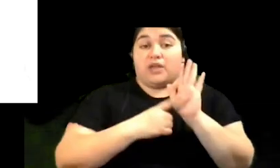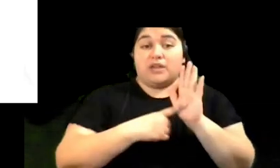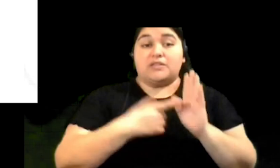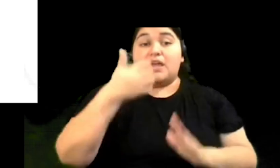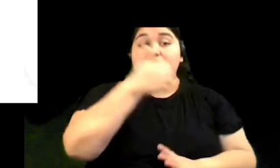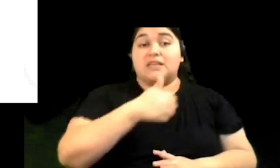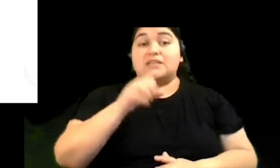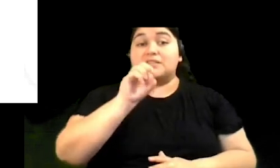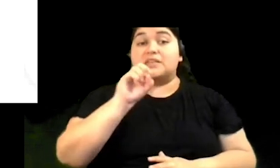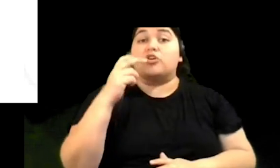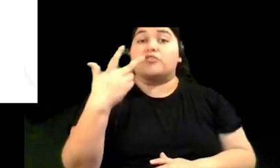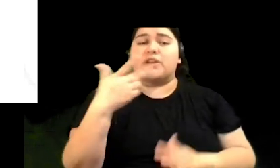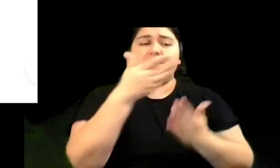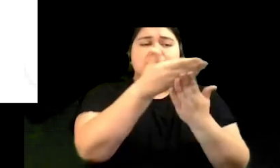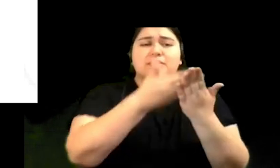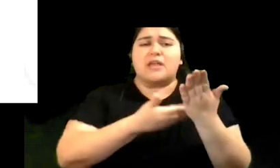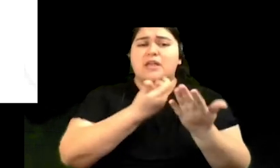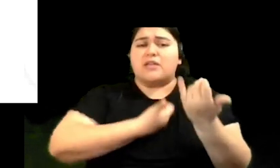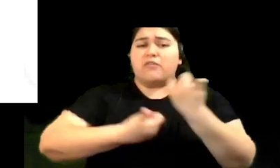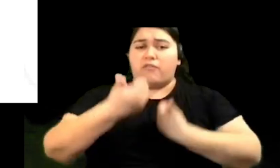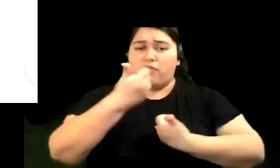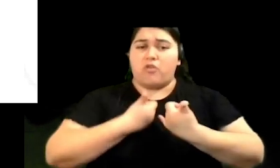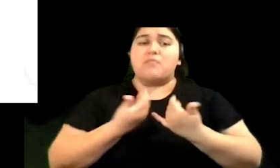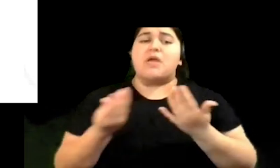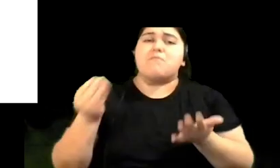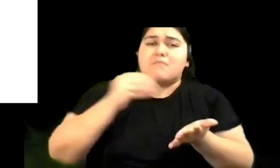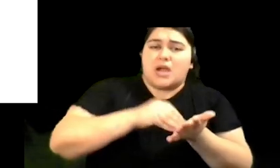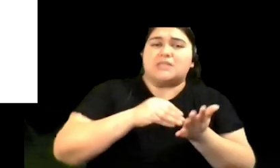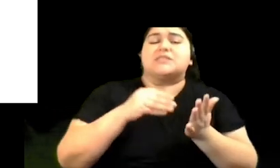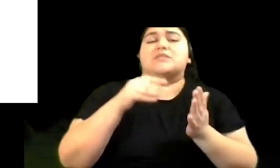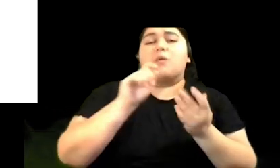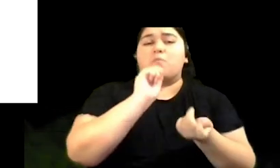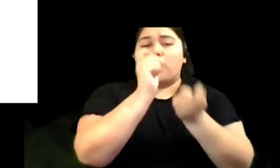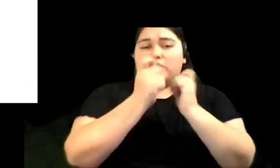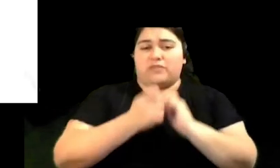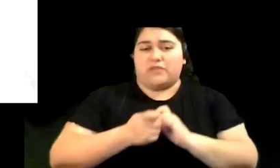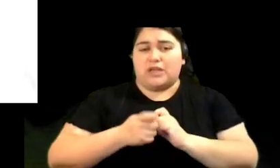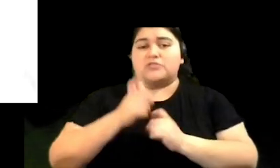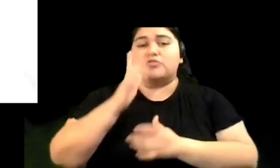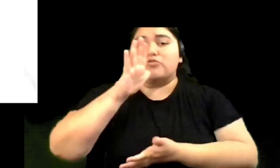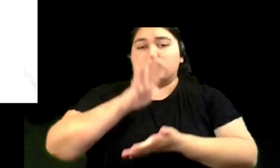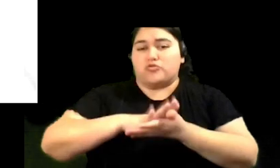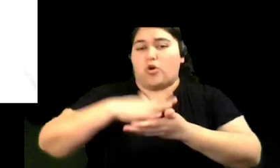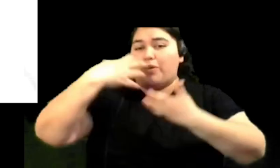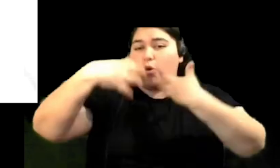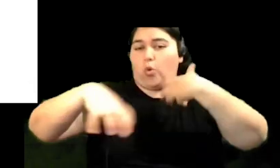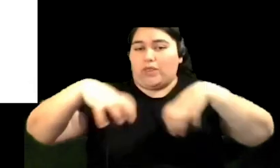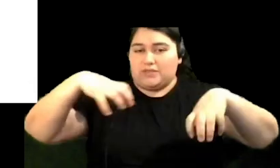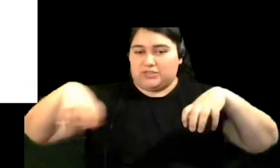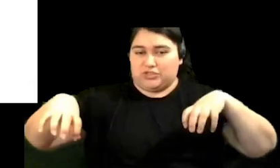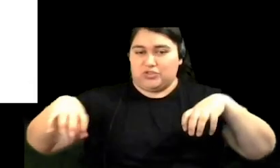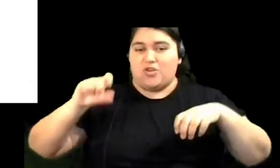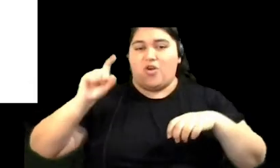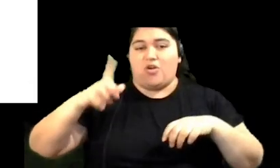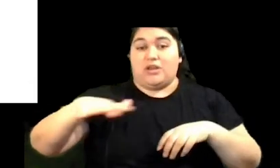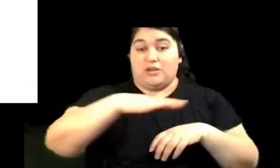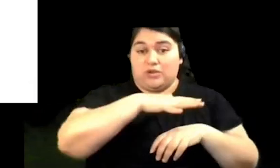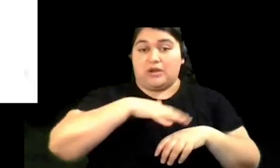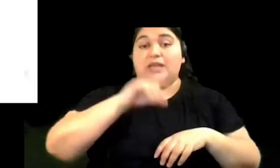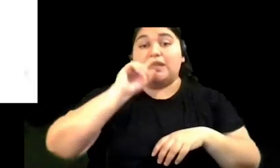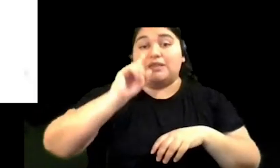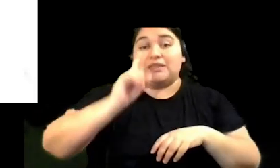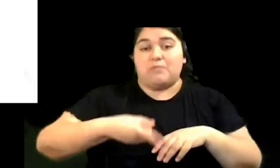603 nos informa que ha habido otra modificación de jurisdicciones no cooperantes y se retira del